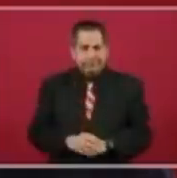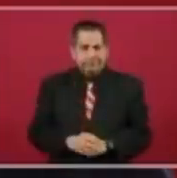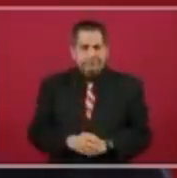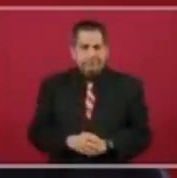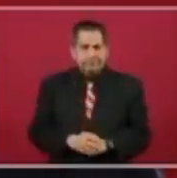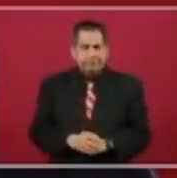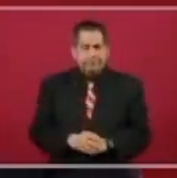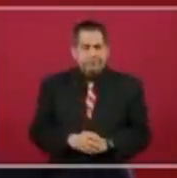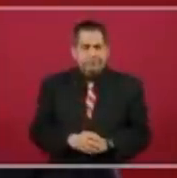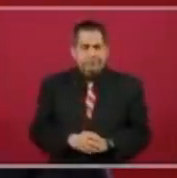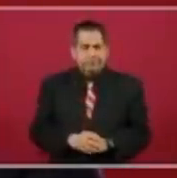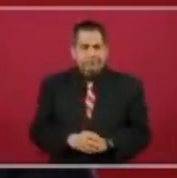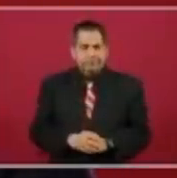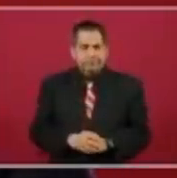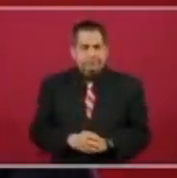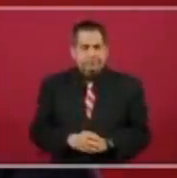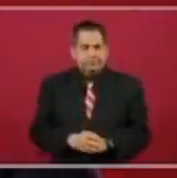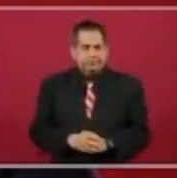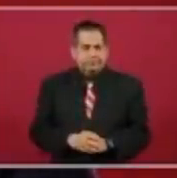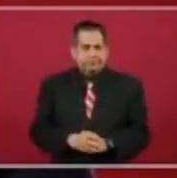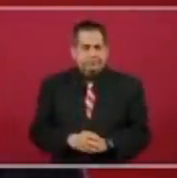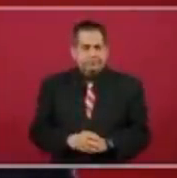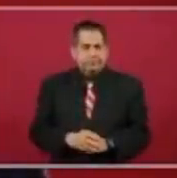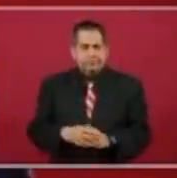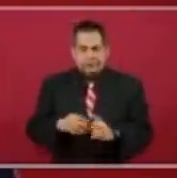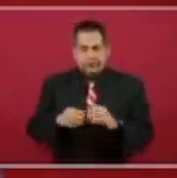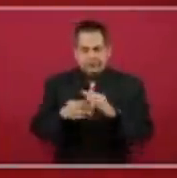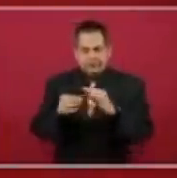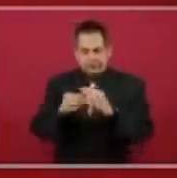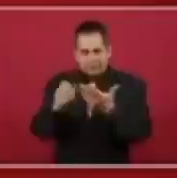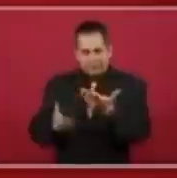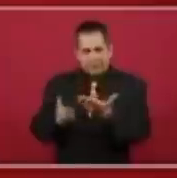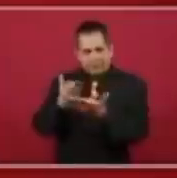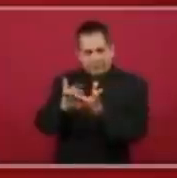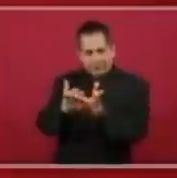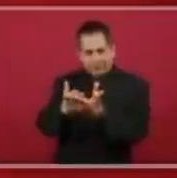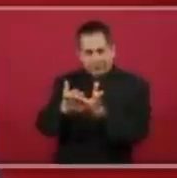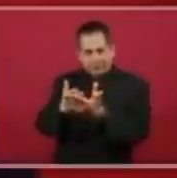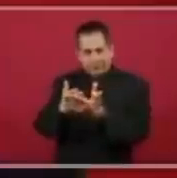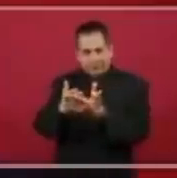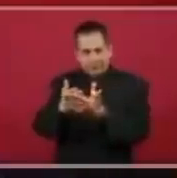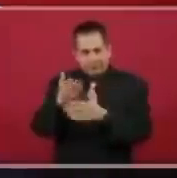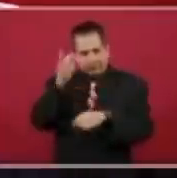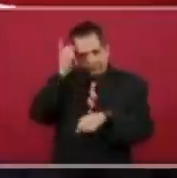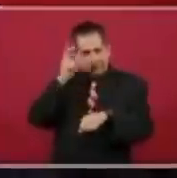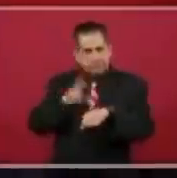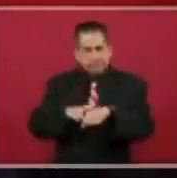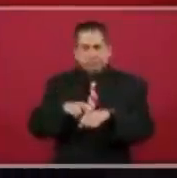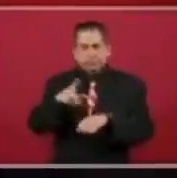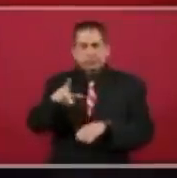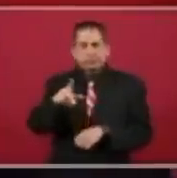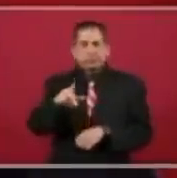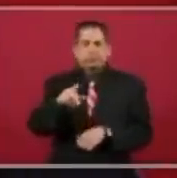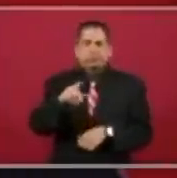Yo le pedí al director de la Comisión Federal de Electricidad que hiciera una revisión